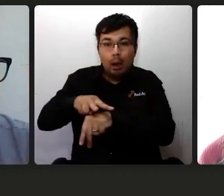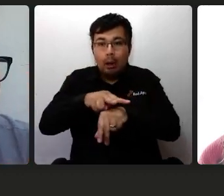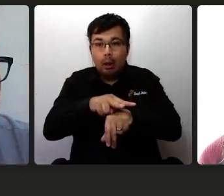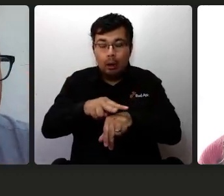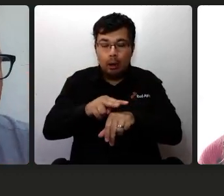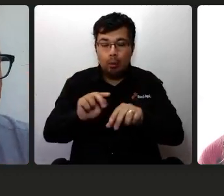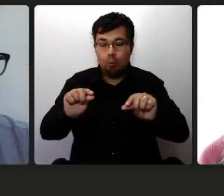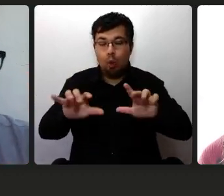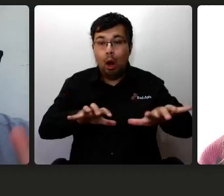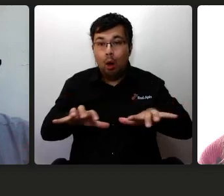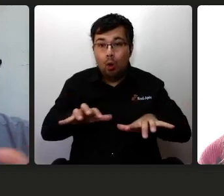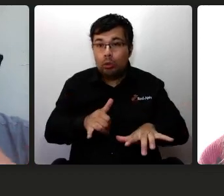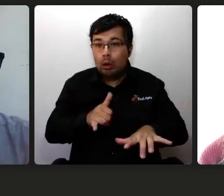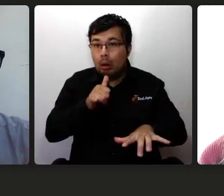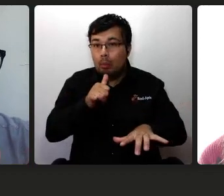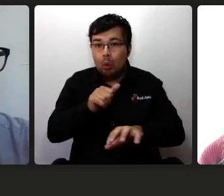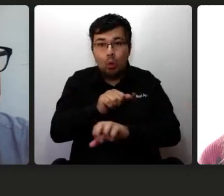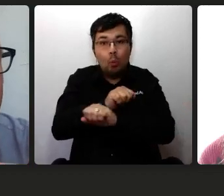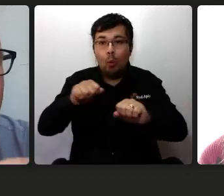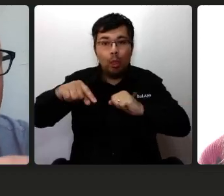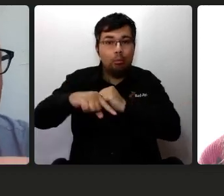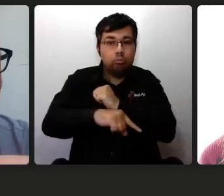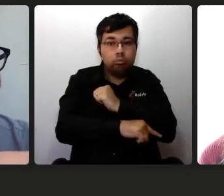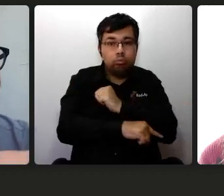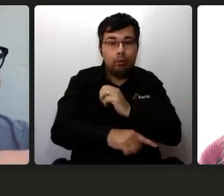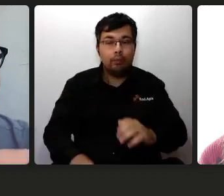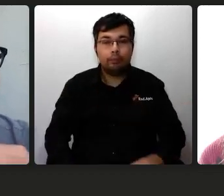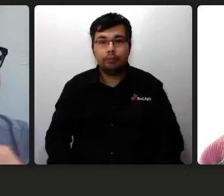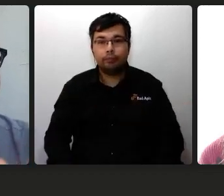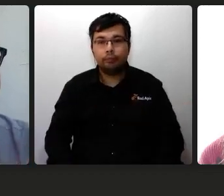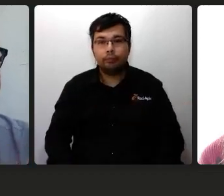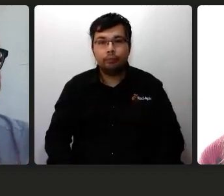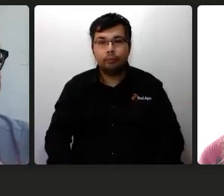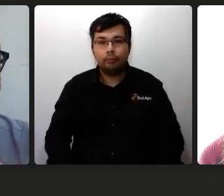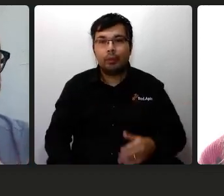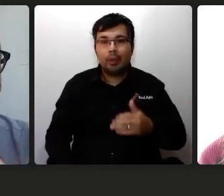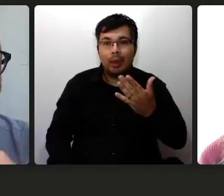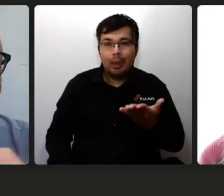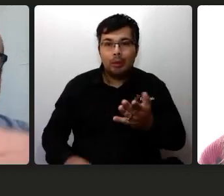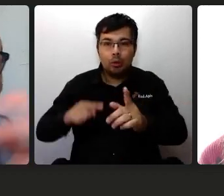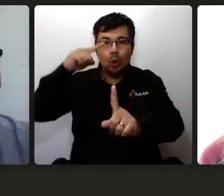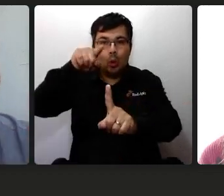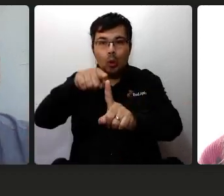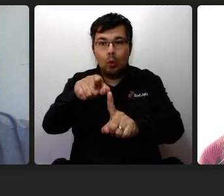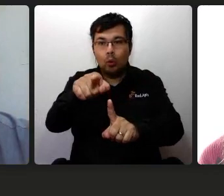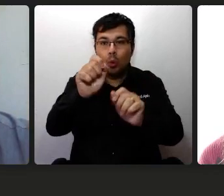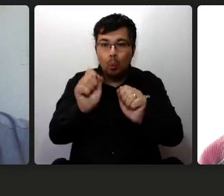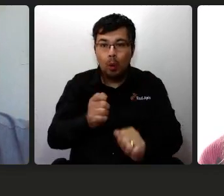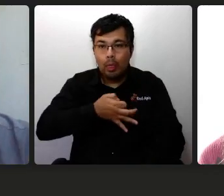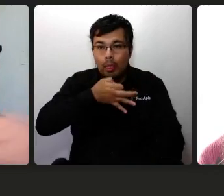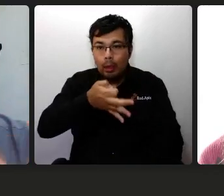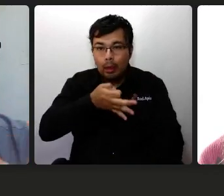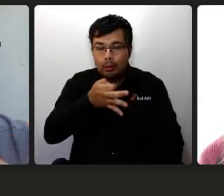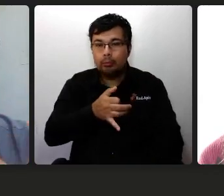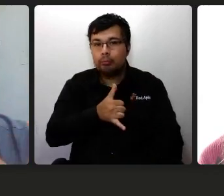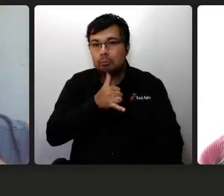mejor interiorizarnos. Hecho el paréntesis, son esos objetivos que uno pudiese plantear por